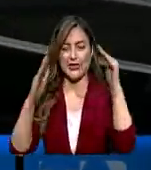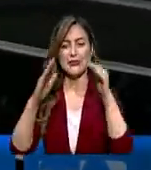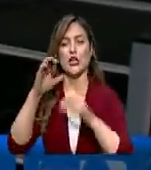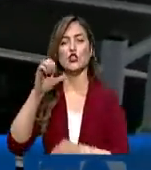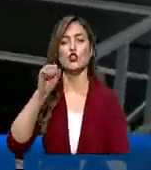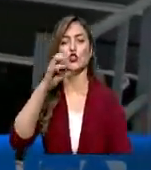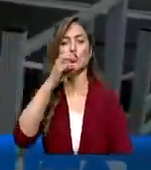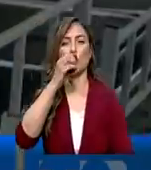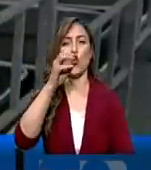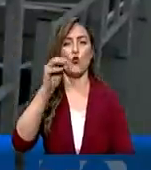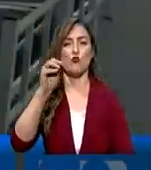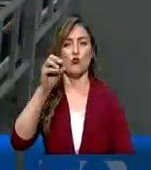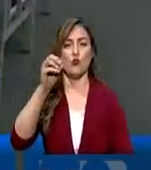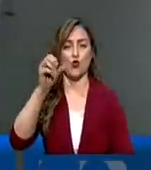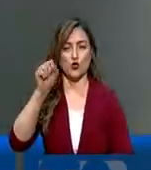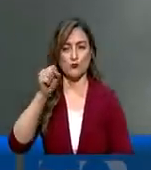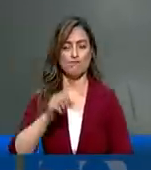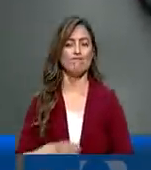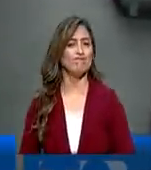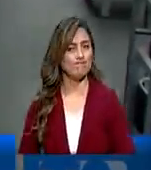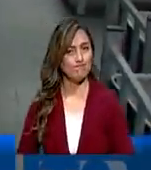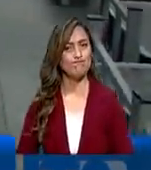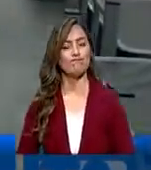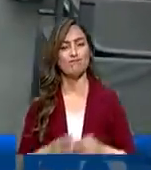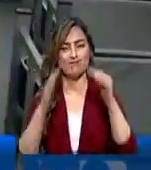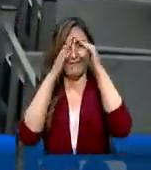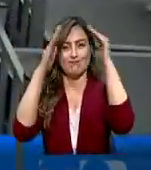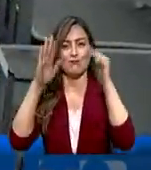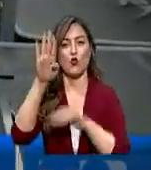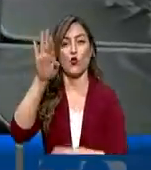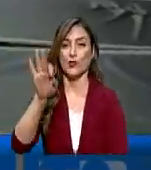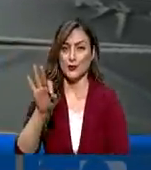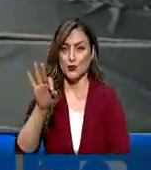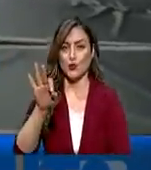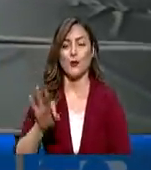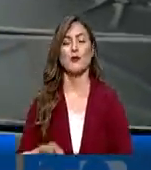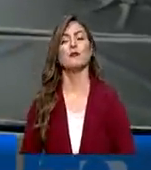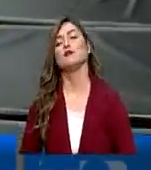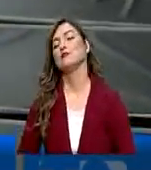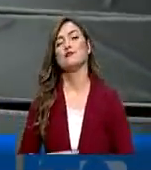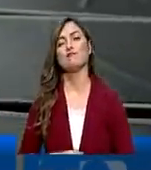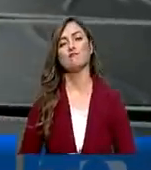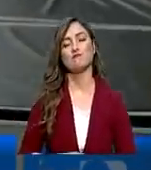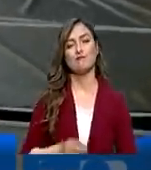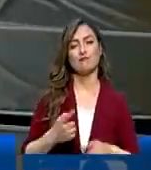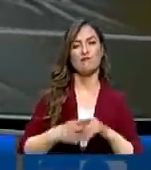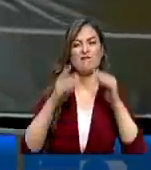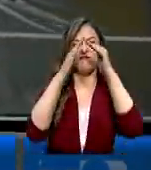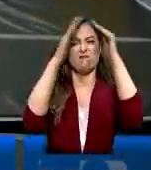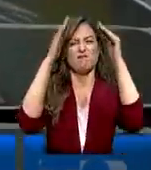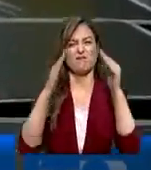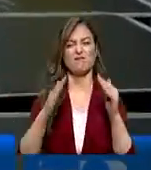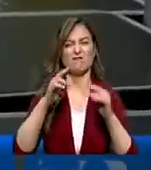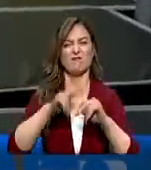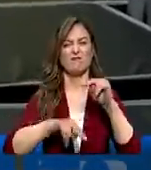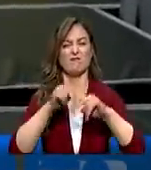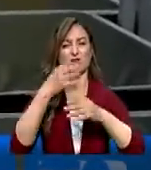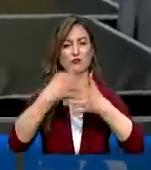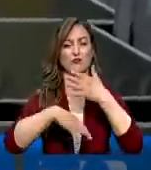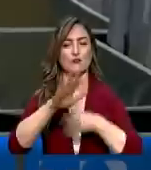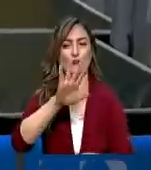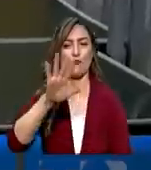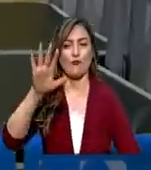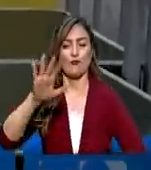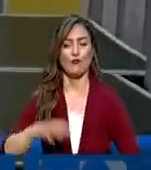municipio de Quito. Disponemos de 49 casas Somos y otra infraestructura adicional, en total serán